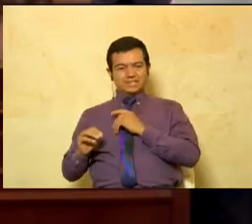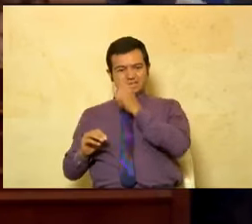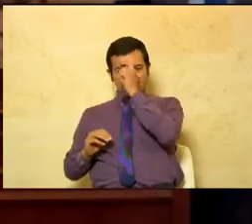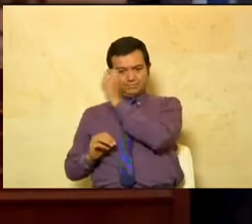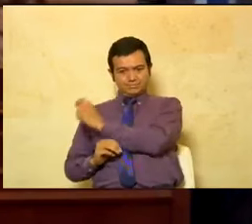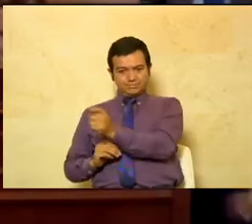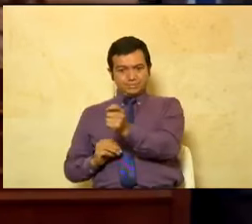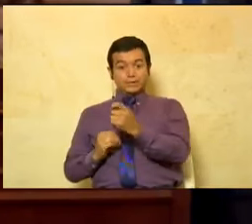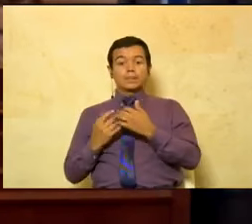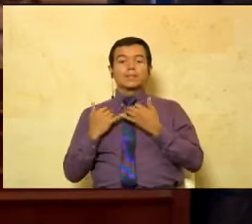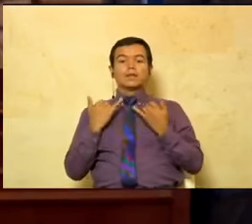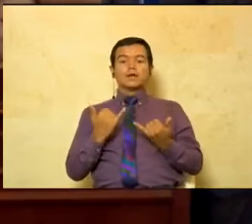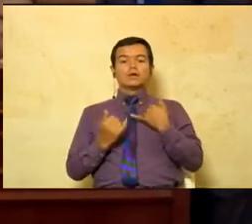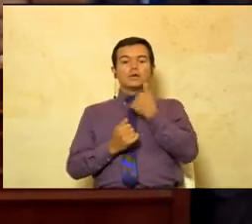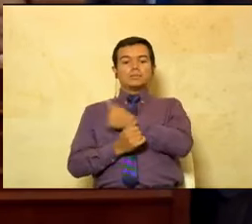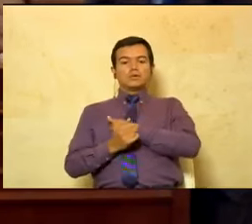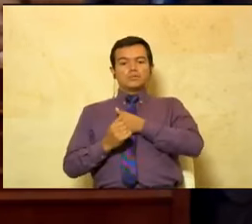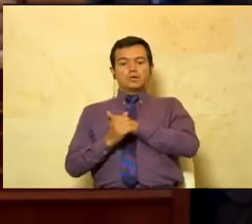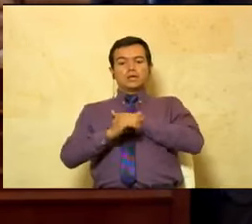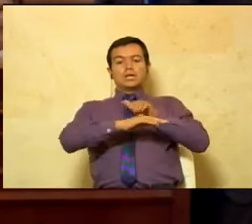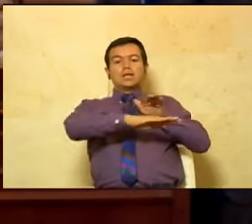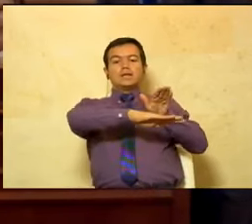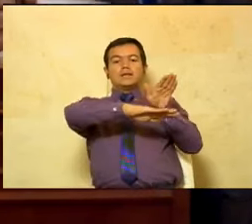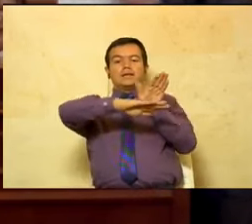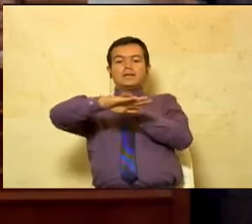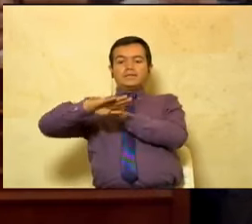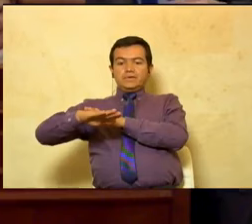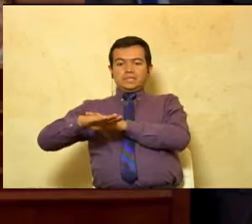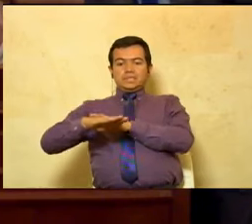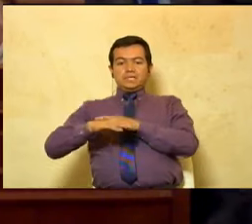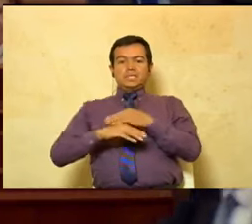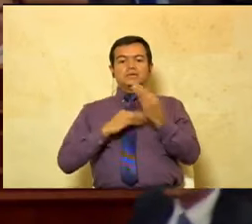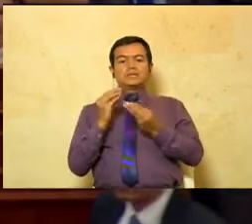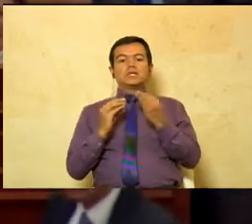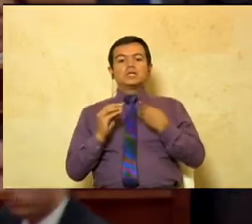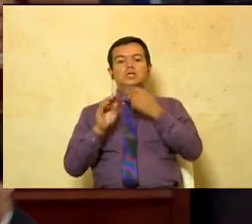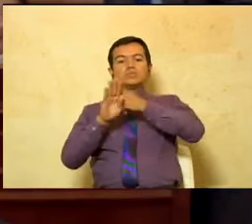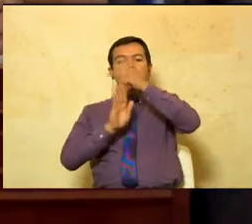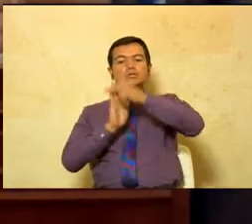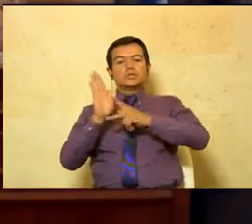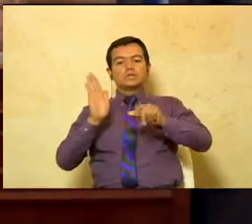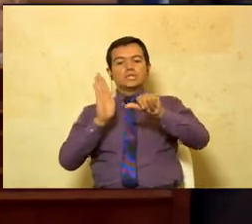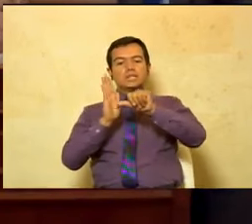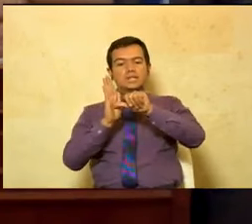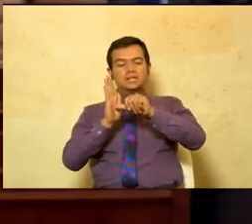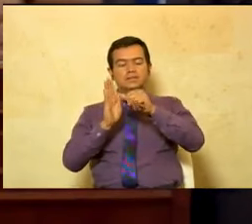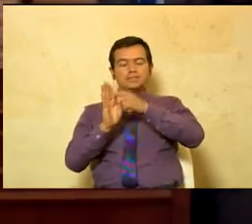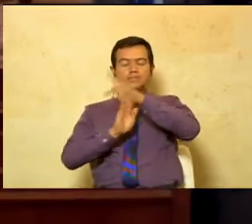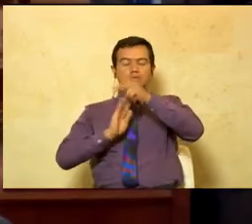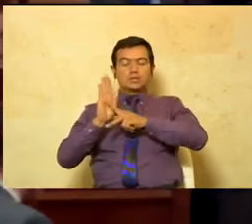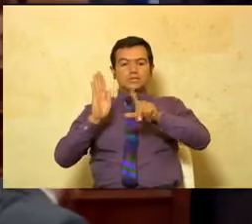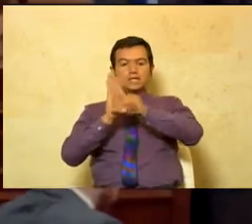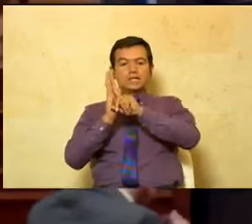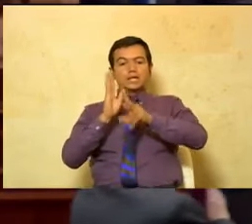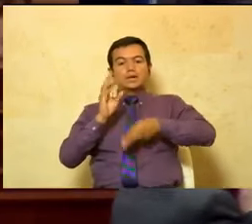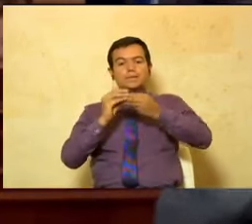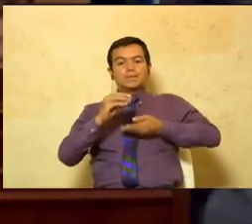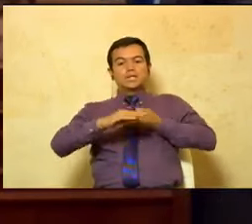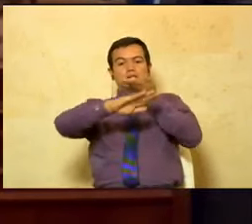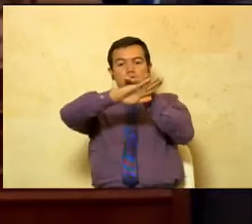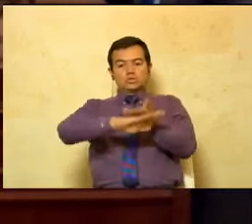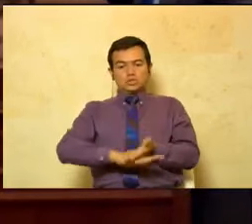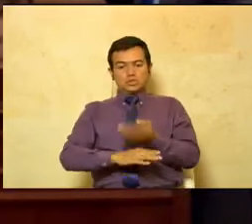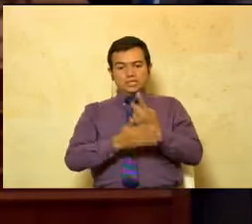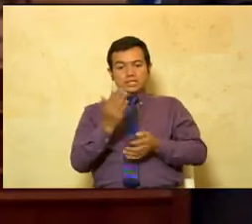sírvase anunciar todos estos proyectos de ley incluyendo la solicitudes de